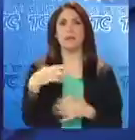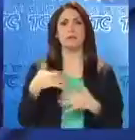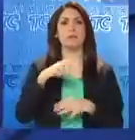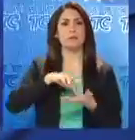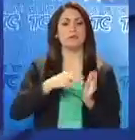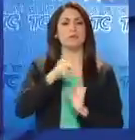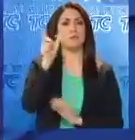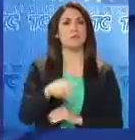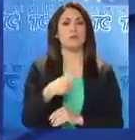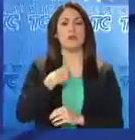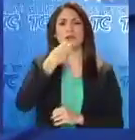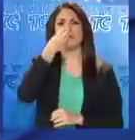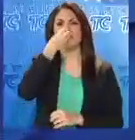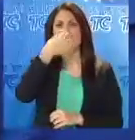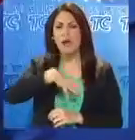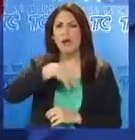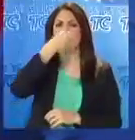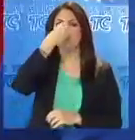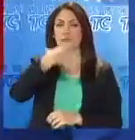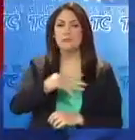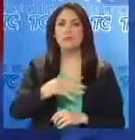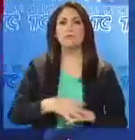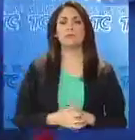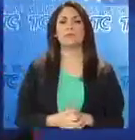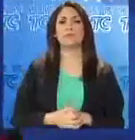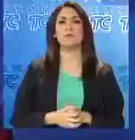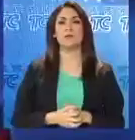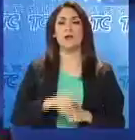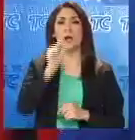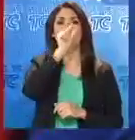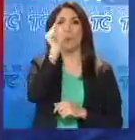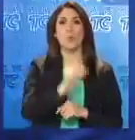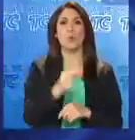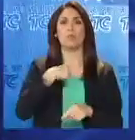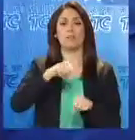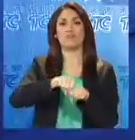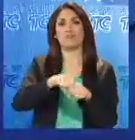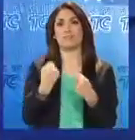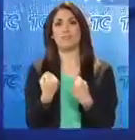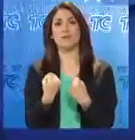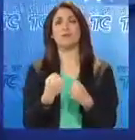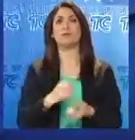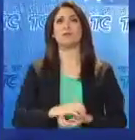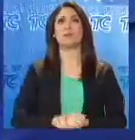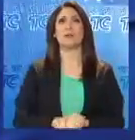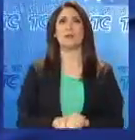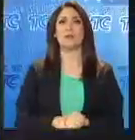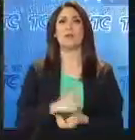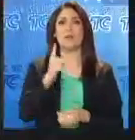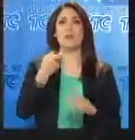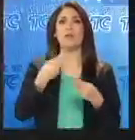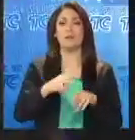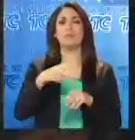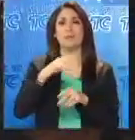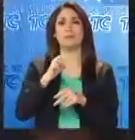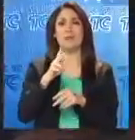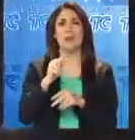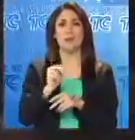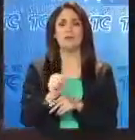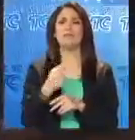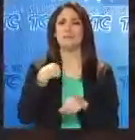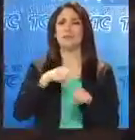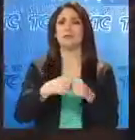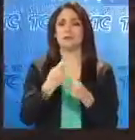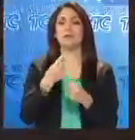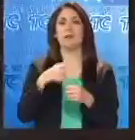críticas. Sangrando por la nariz, estaba fracturada la columna y además también estaba doblada la pierna. Los residentes cercanos al